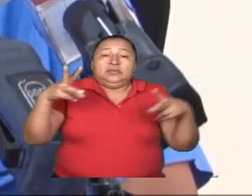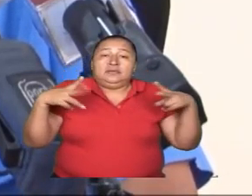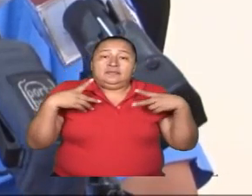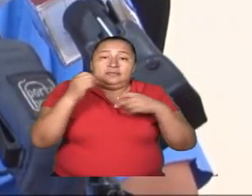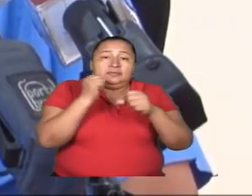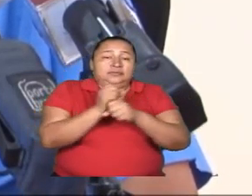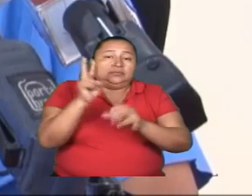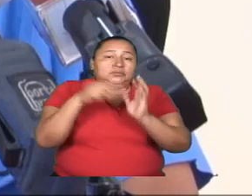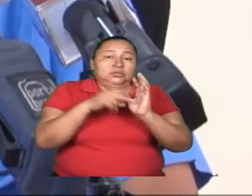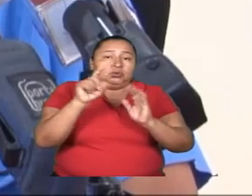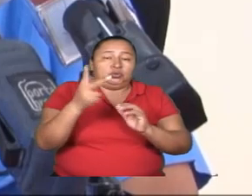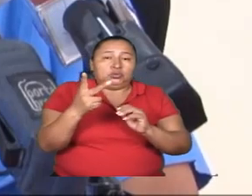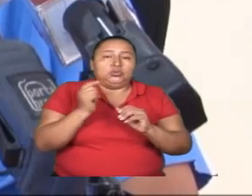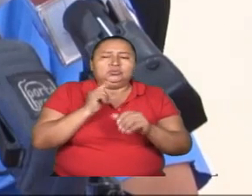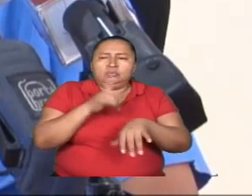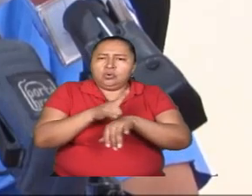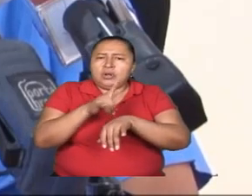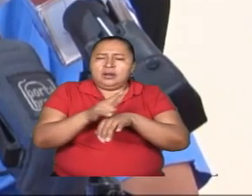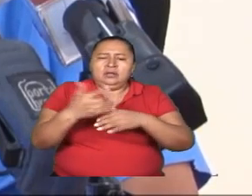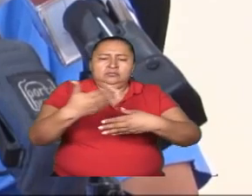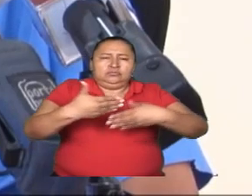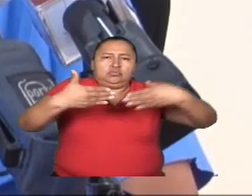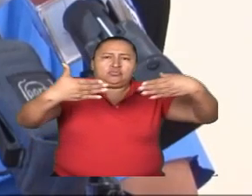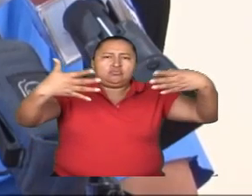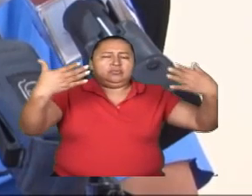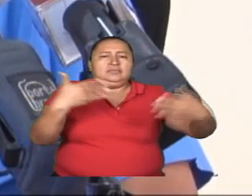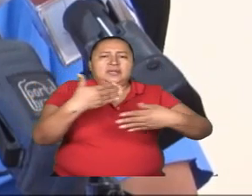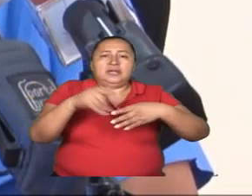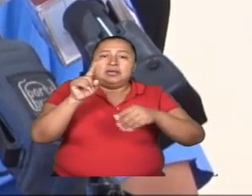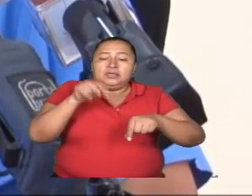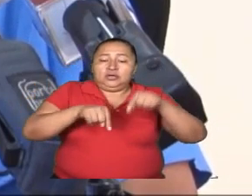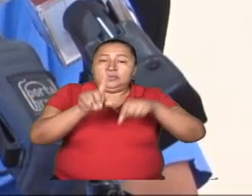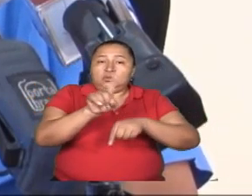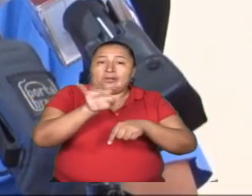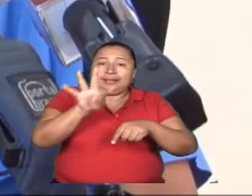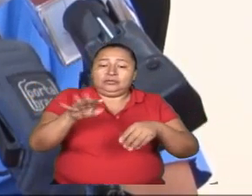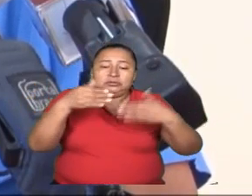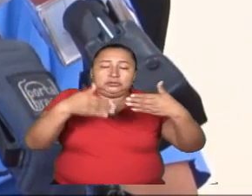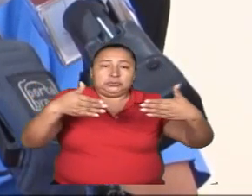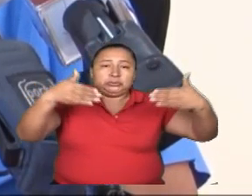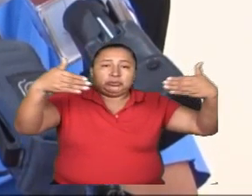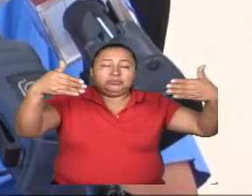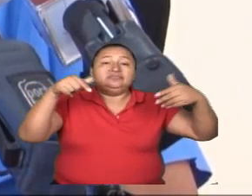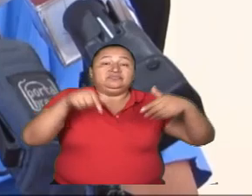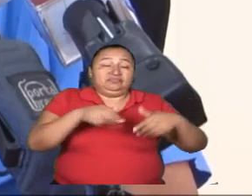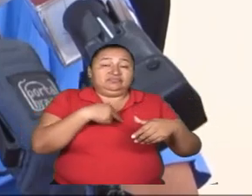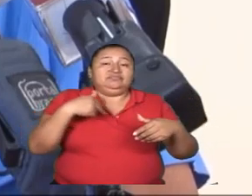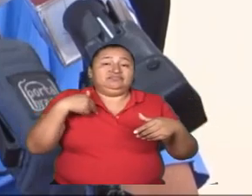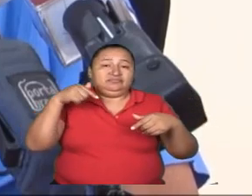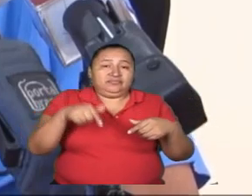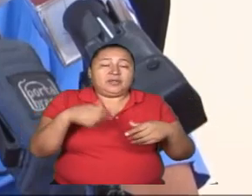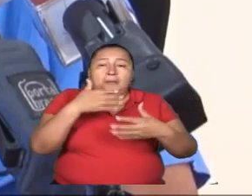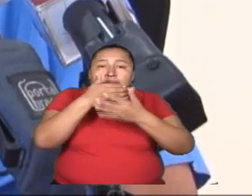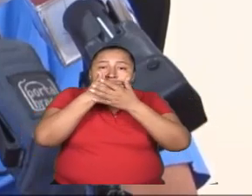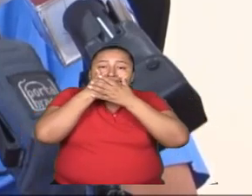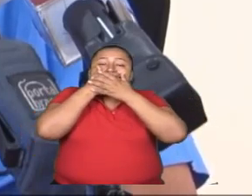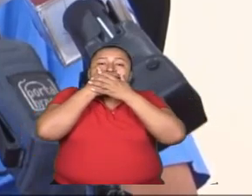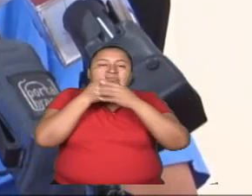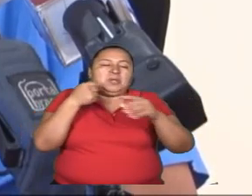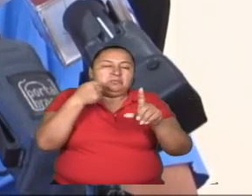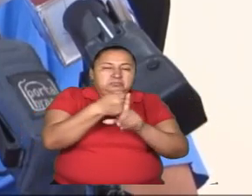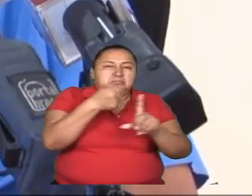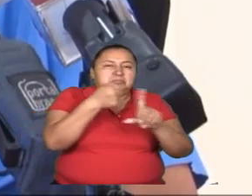2018, ubicaron tranque en el kilómetro 14, carretera Masaya, cometiendo secuestro,